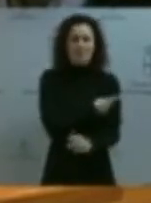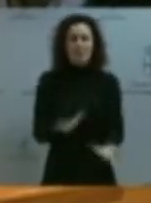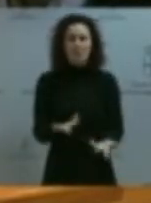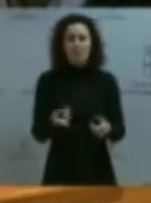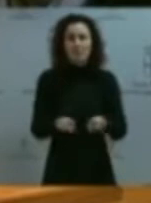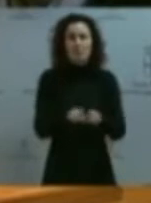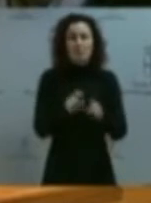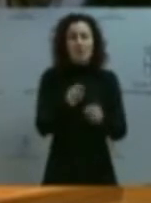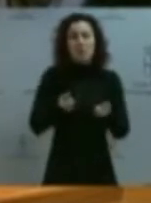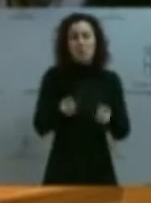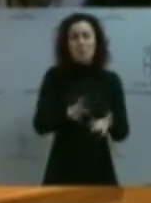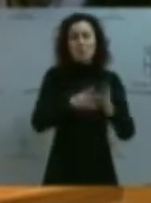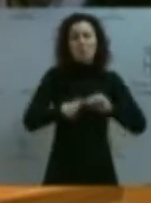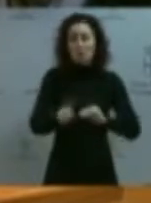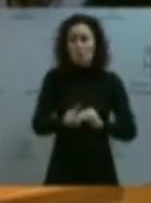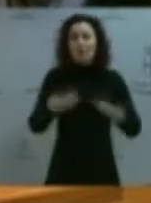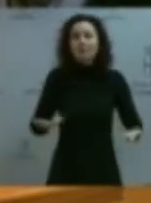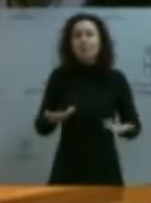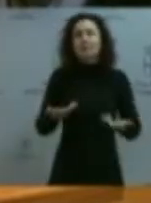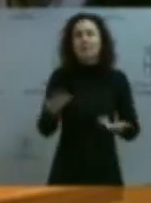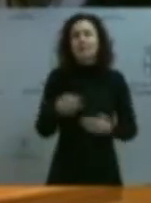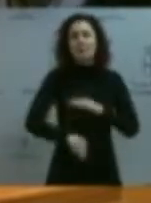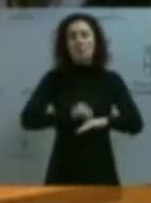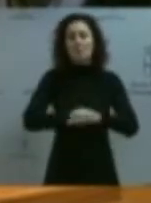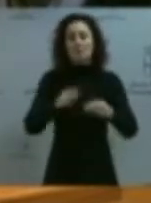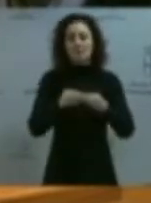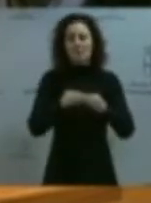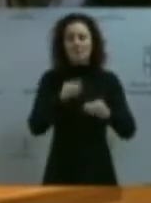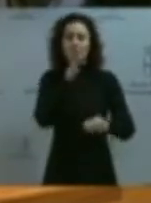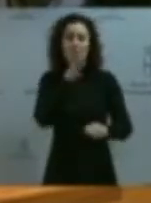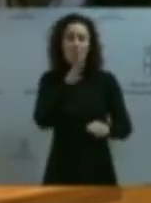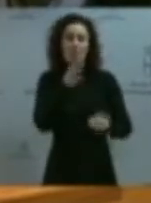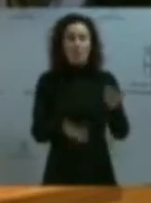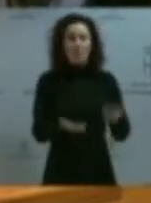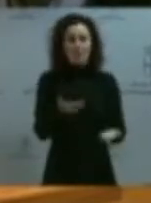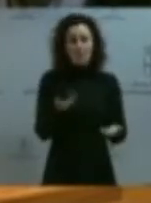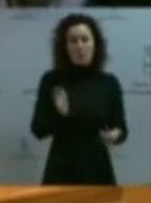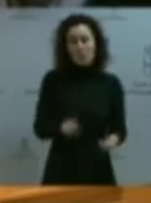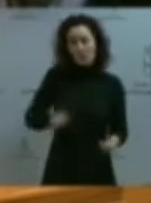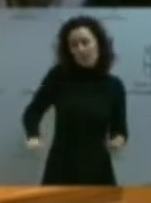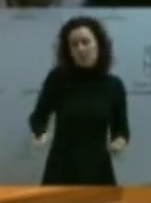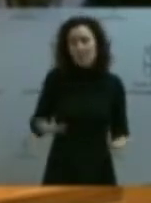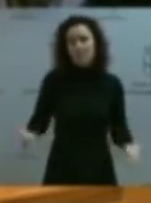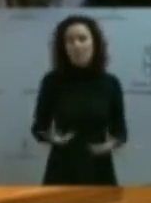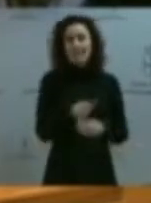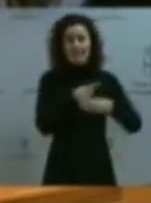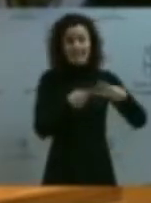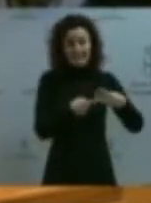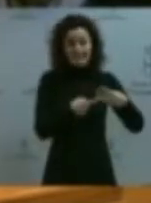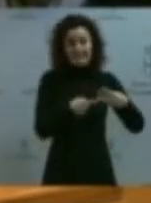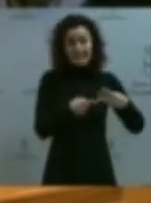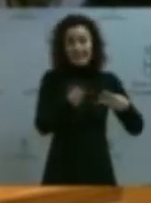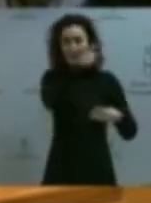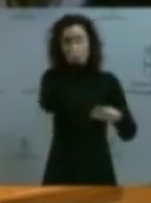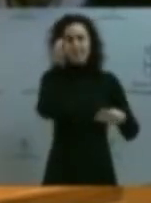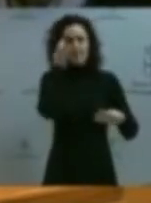pacientes por profesionales, tres enfermeras, tres técnicos de auxiliares de enfermería, dos celadores para